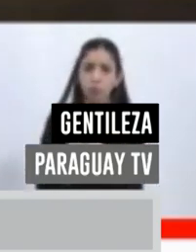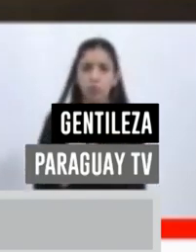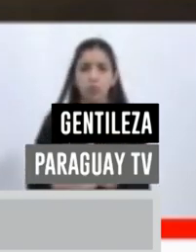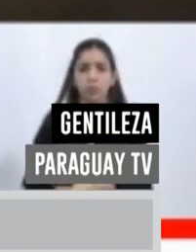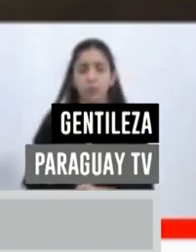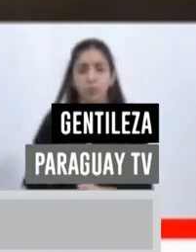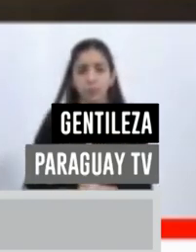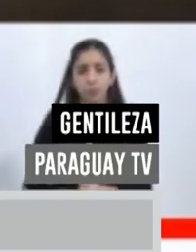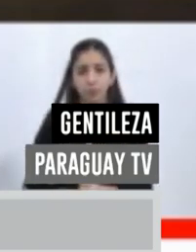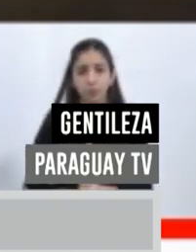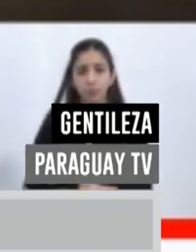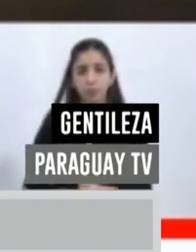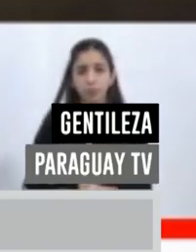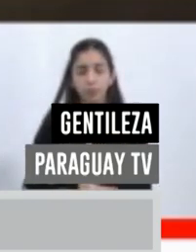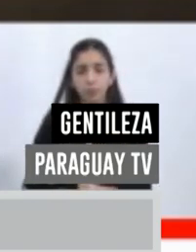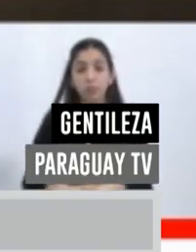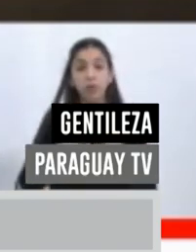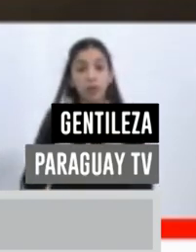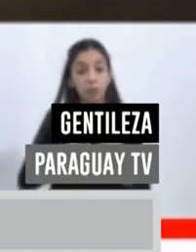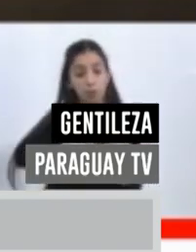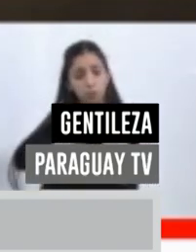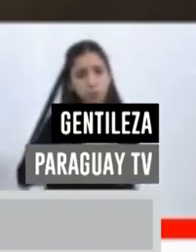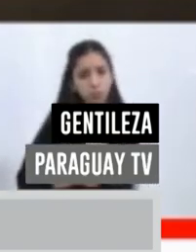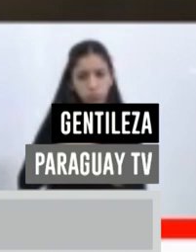en la unión de nuestro pueblo